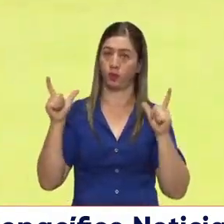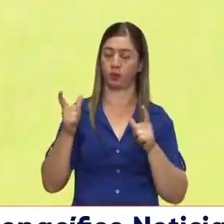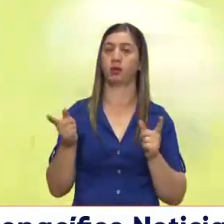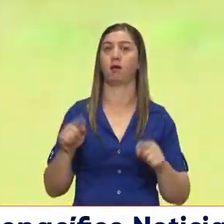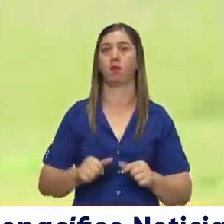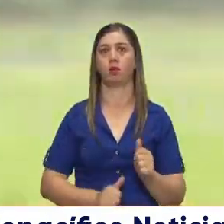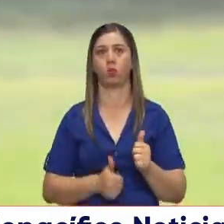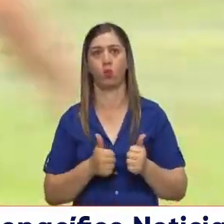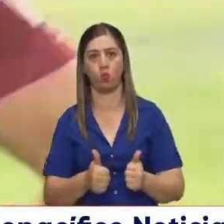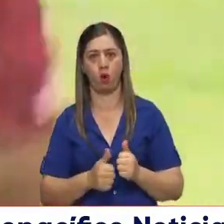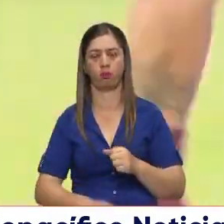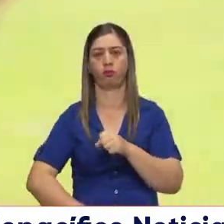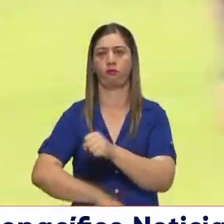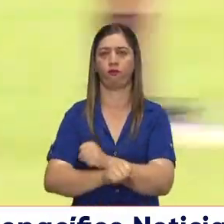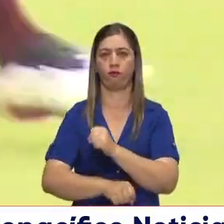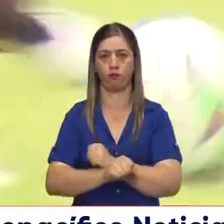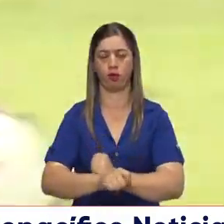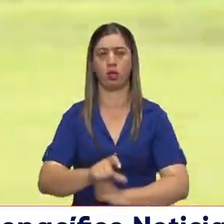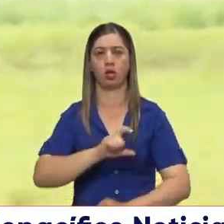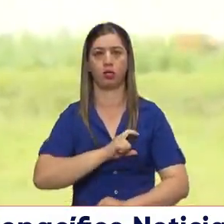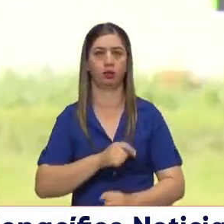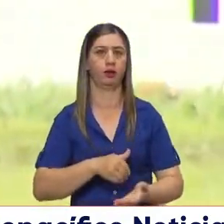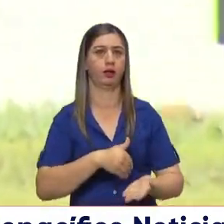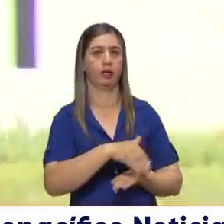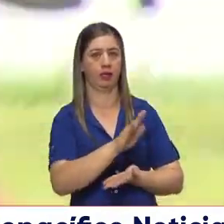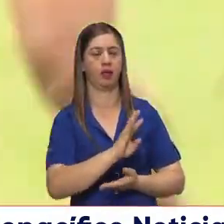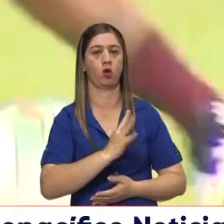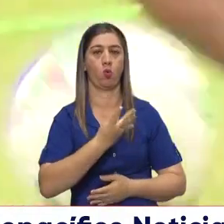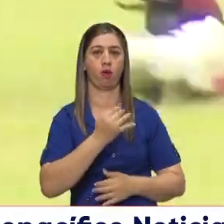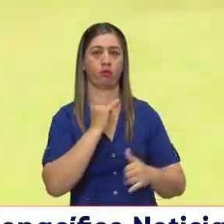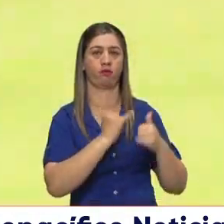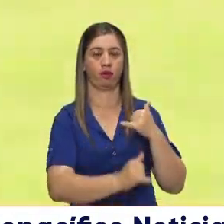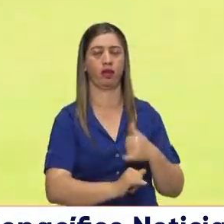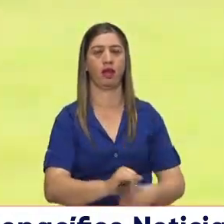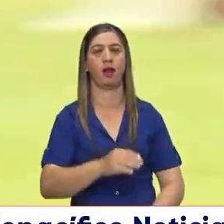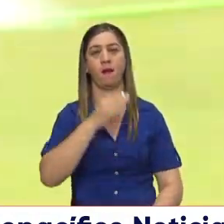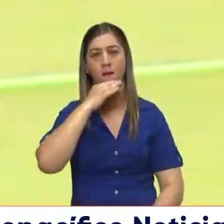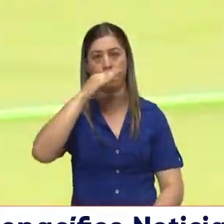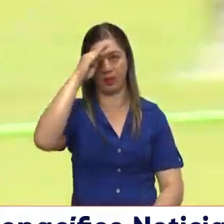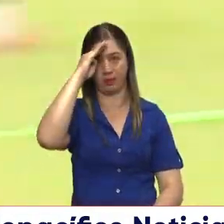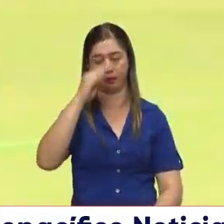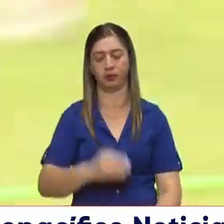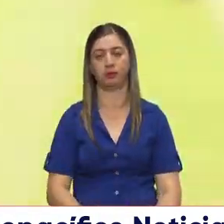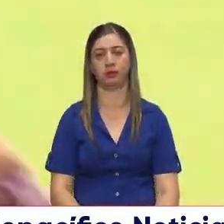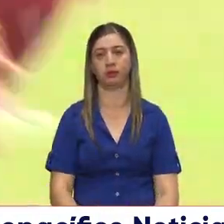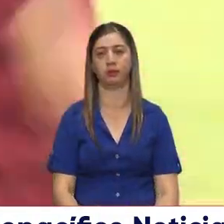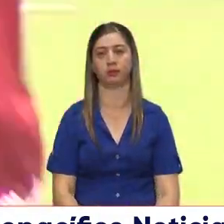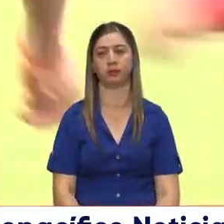rendimiento que tuvieron en las jornadas, dejando por fuera en los cuartos de final a Independiente Medellín.